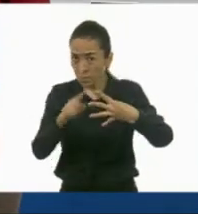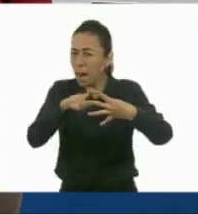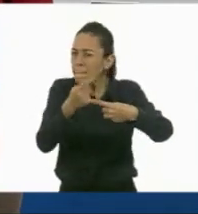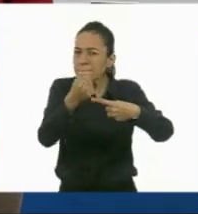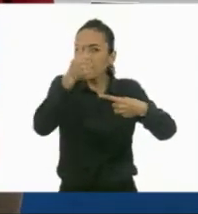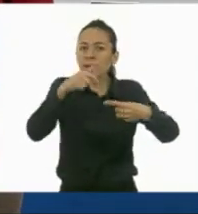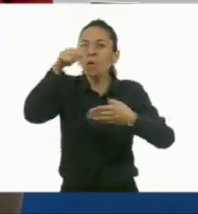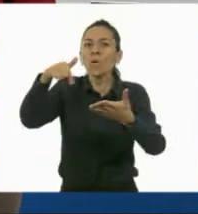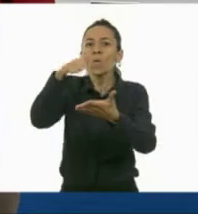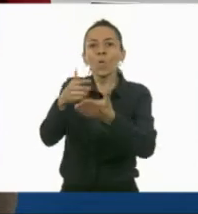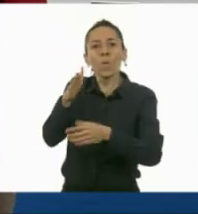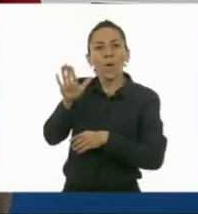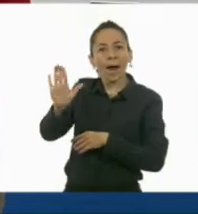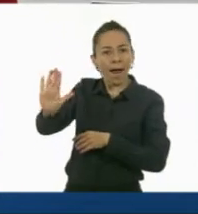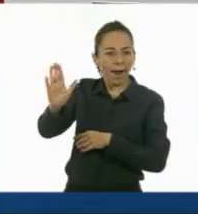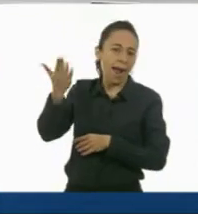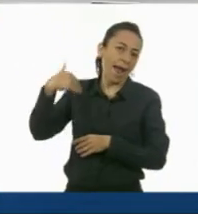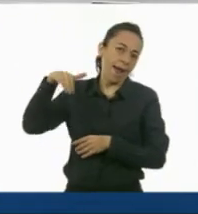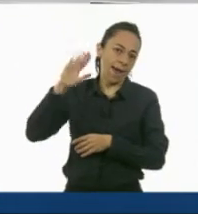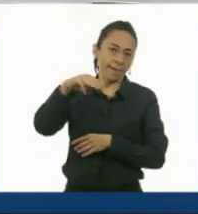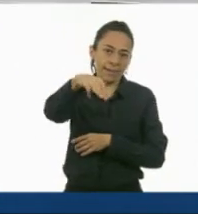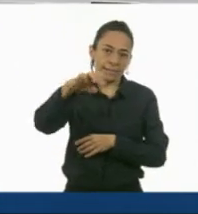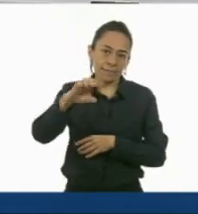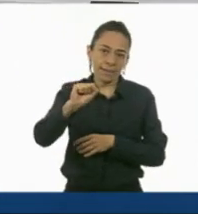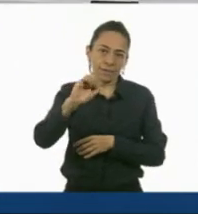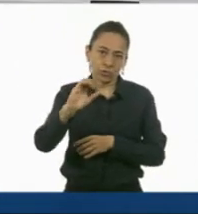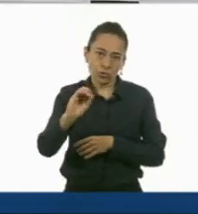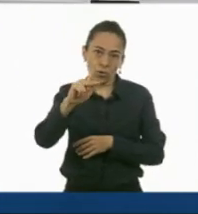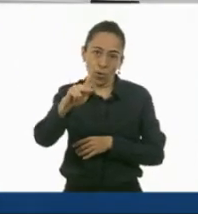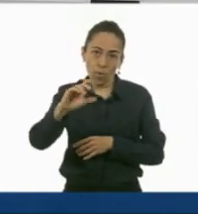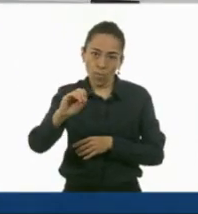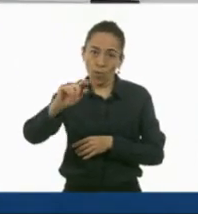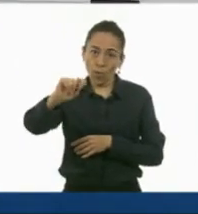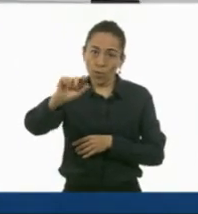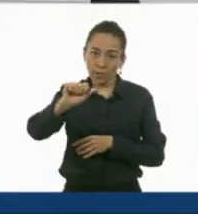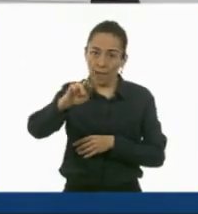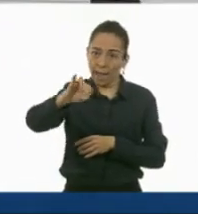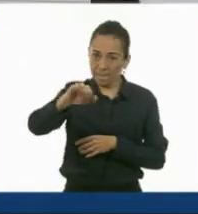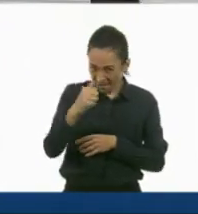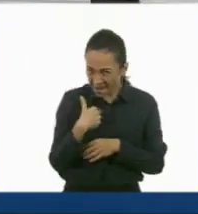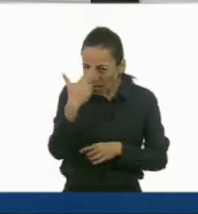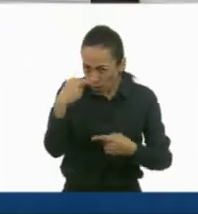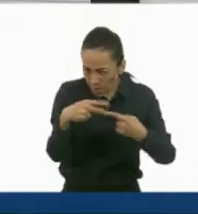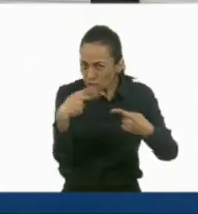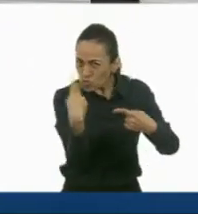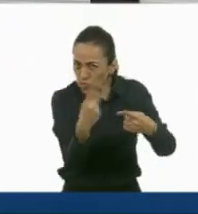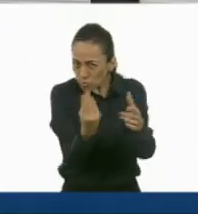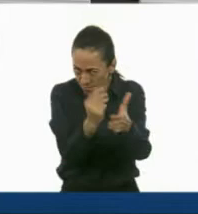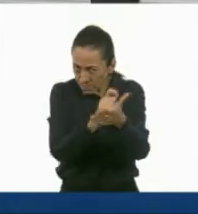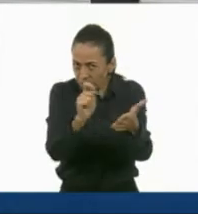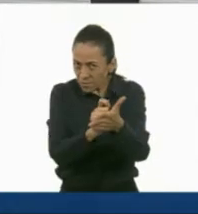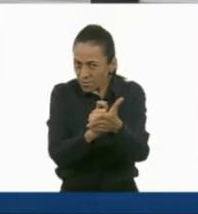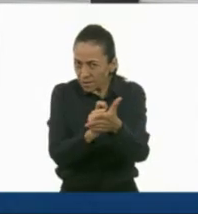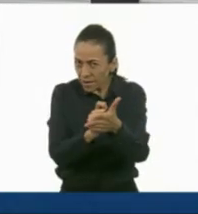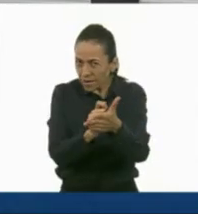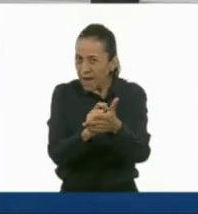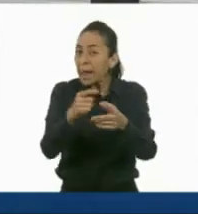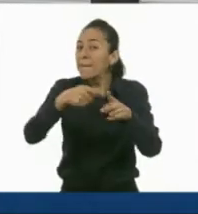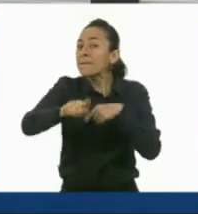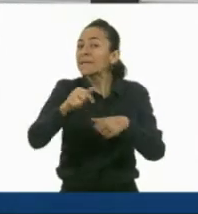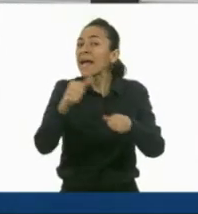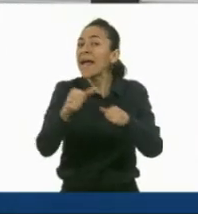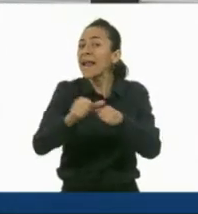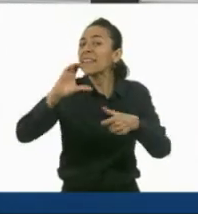Mesopotamia. ¿Ustedes recuerdan cómo se llamaba? Empezaba con C y tenía una forma como de